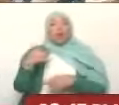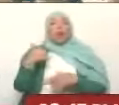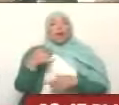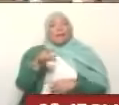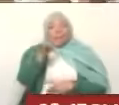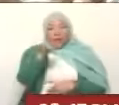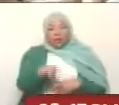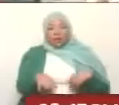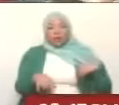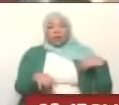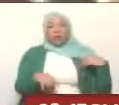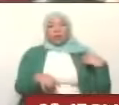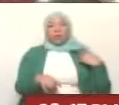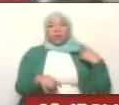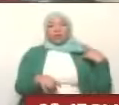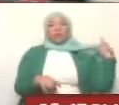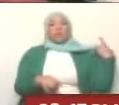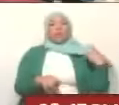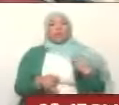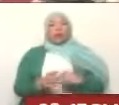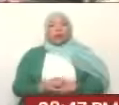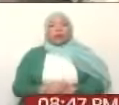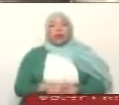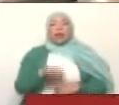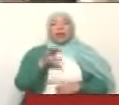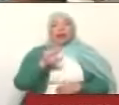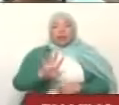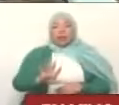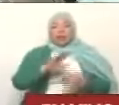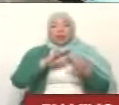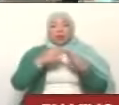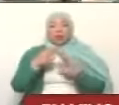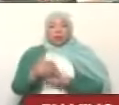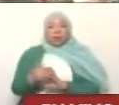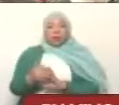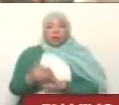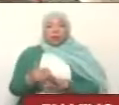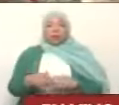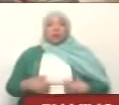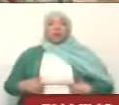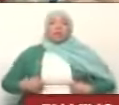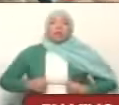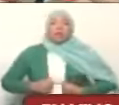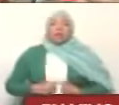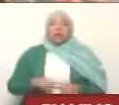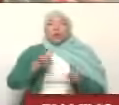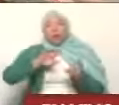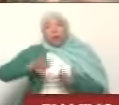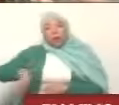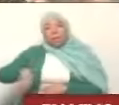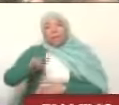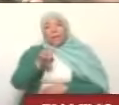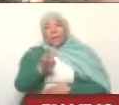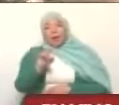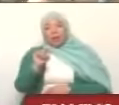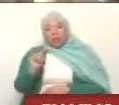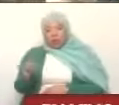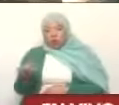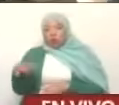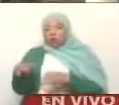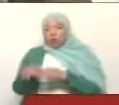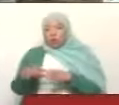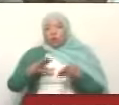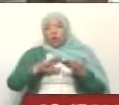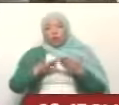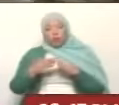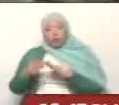presidente? Porque las cinco comunas estamos dispuestas a arropar a las otras 21 comunas de nuestra parroquia para